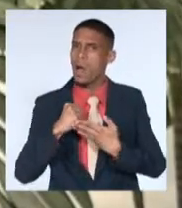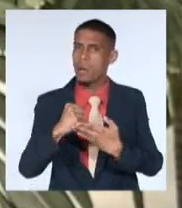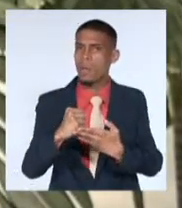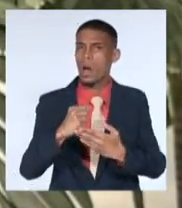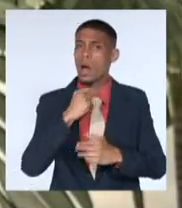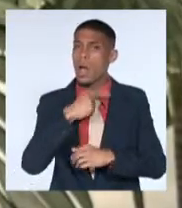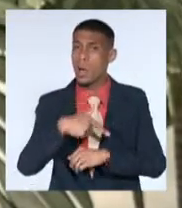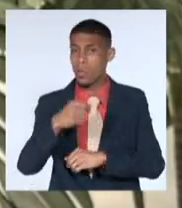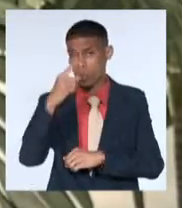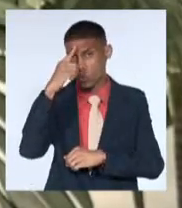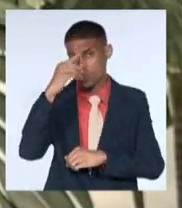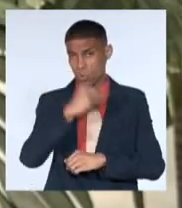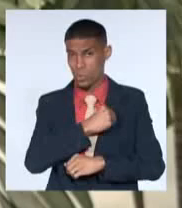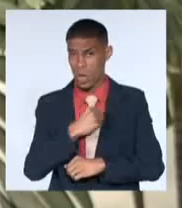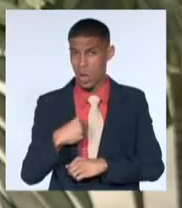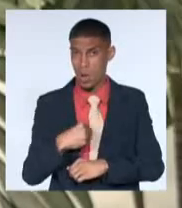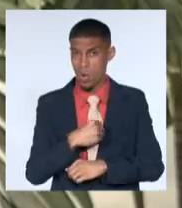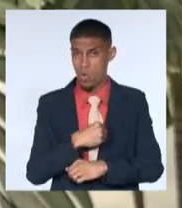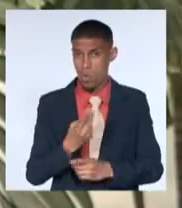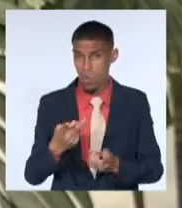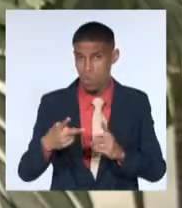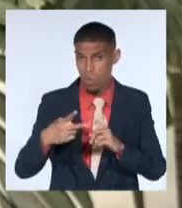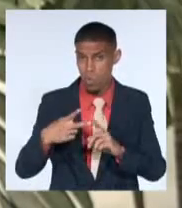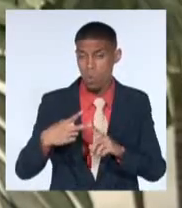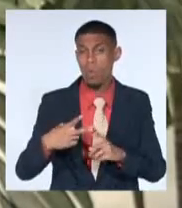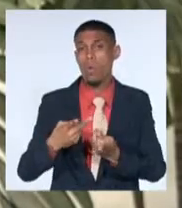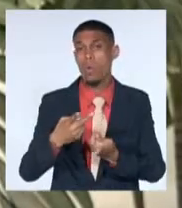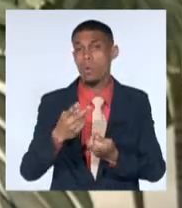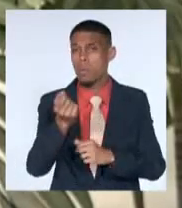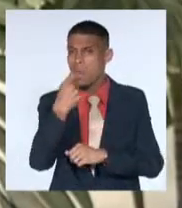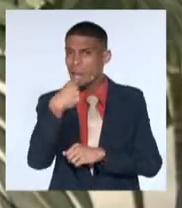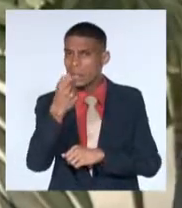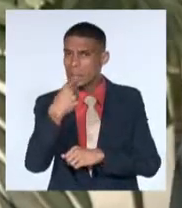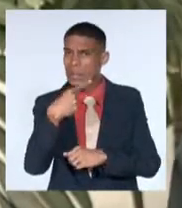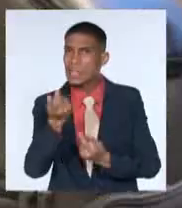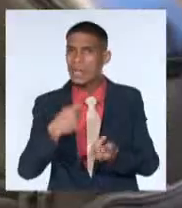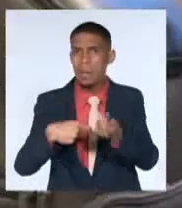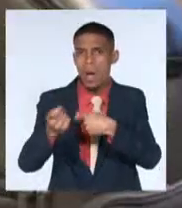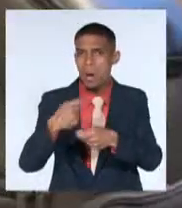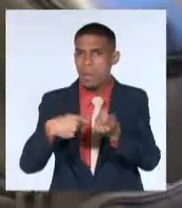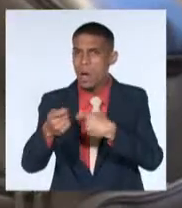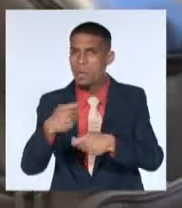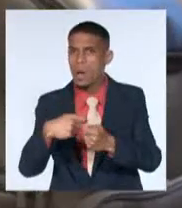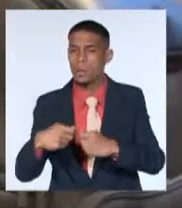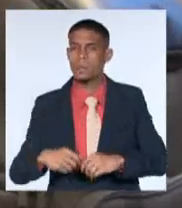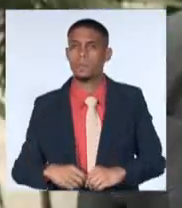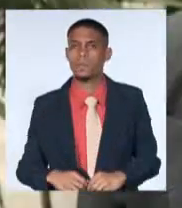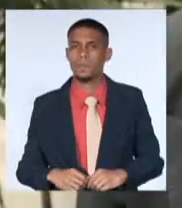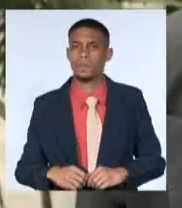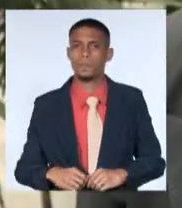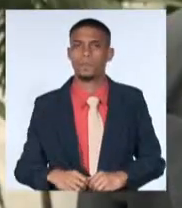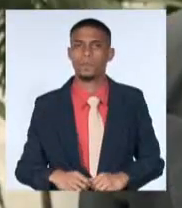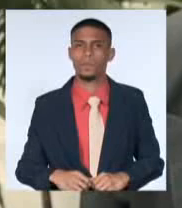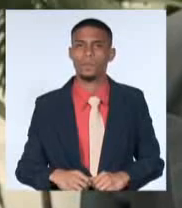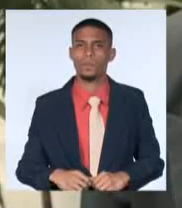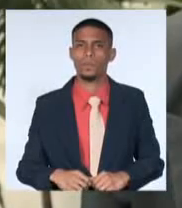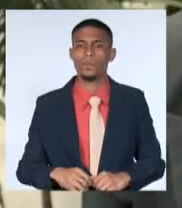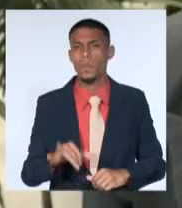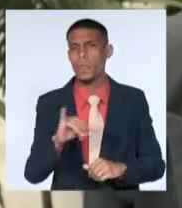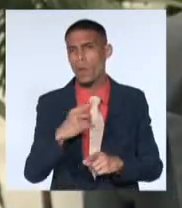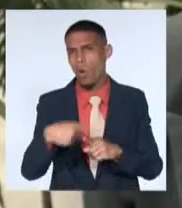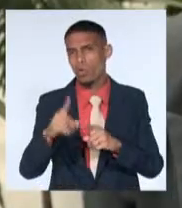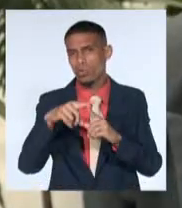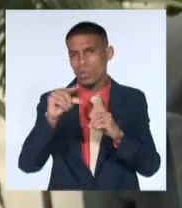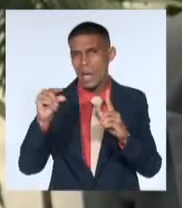y la medicina, el recibo de entrenadores cubanos en nuestro país. Y también hablamos acerca